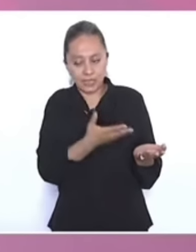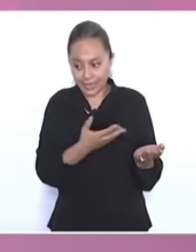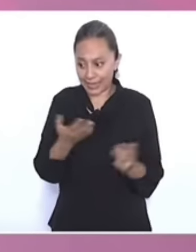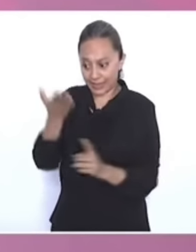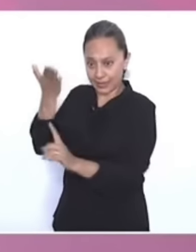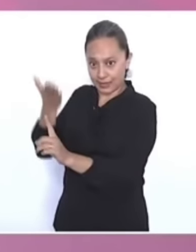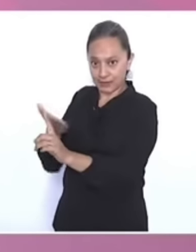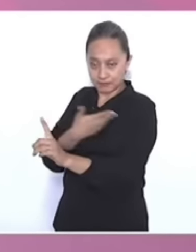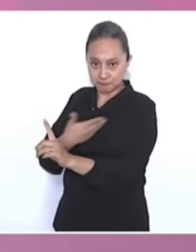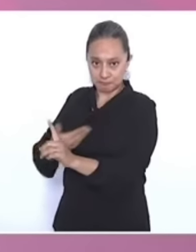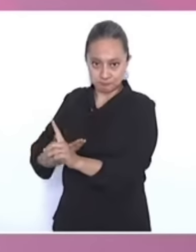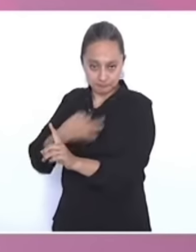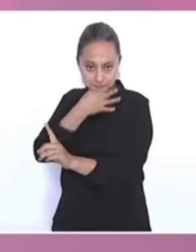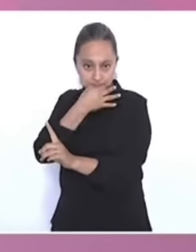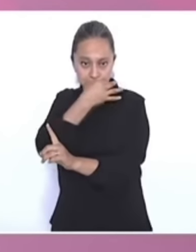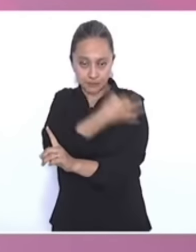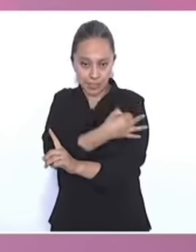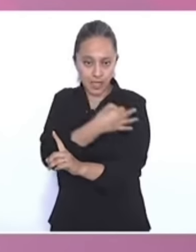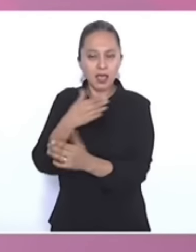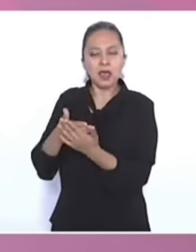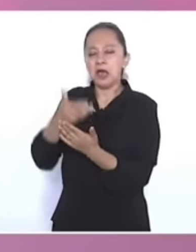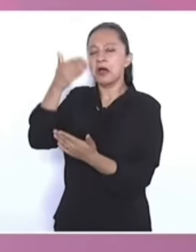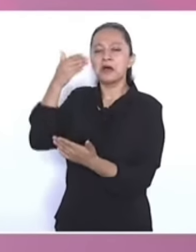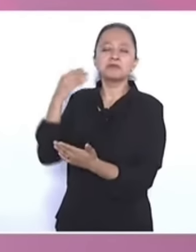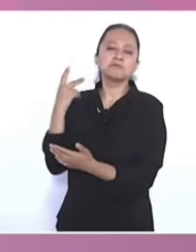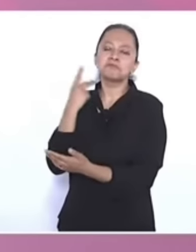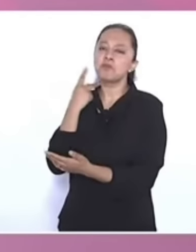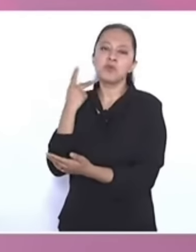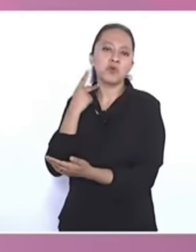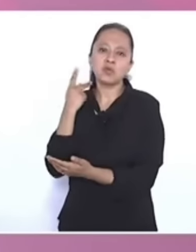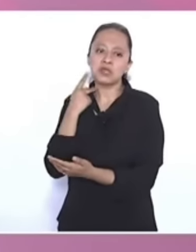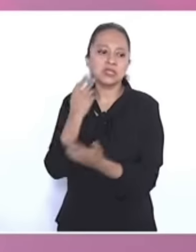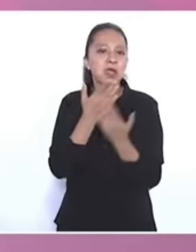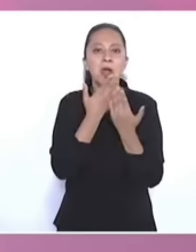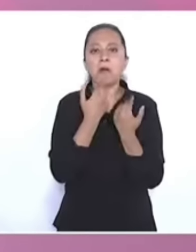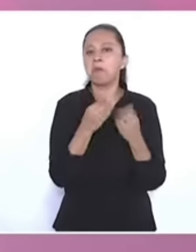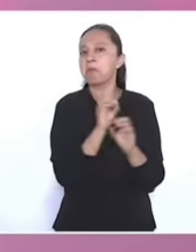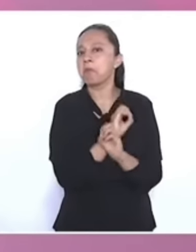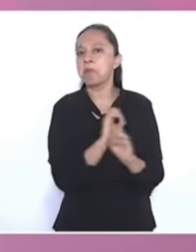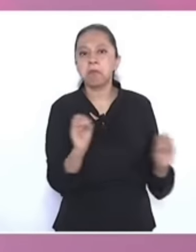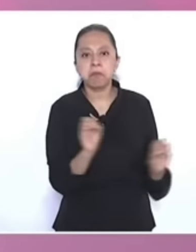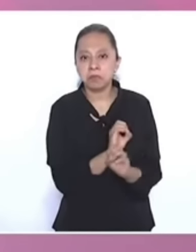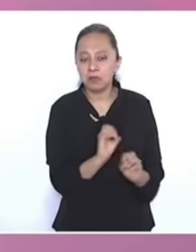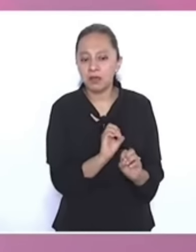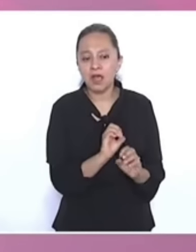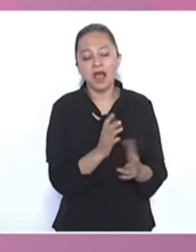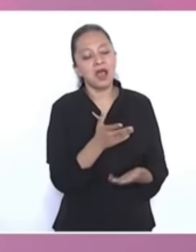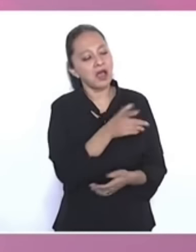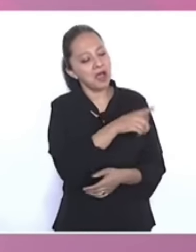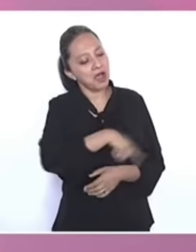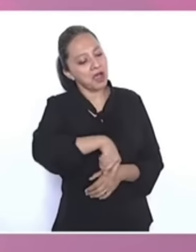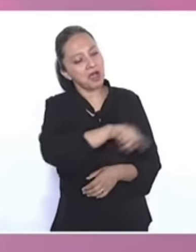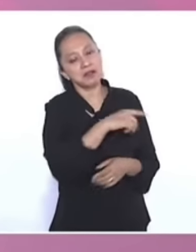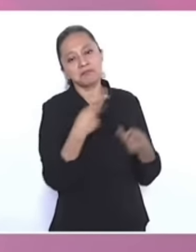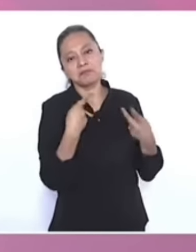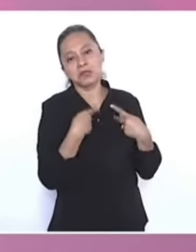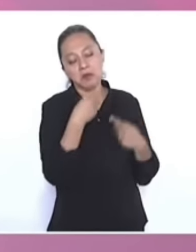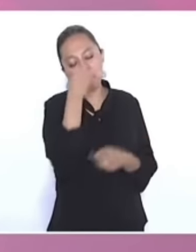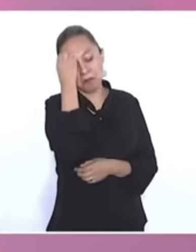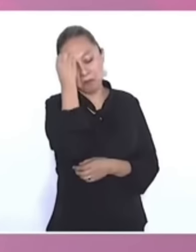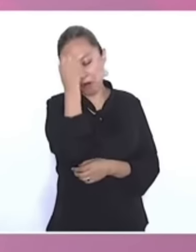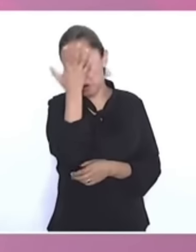presidente, ya que no existía una política específica para ellos. Eran los olvidados de entre los olvidados.